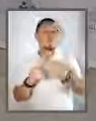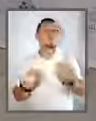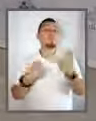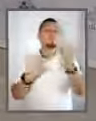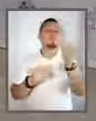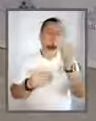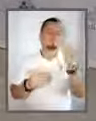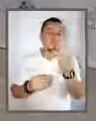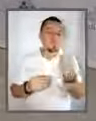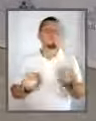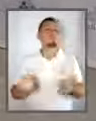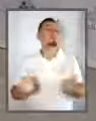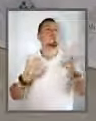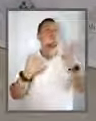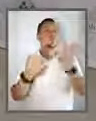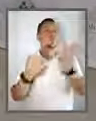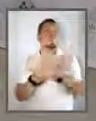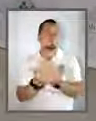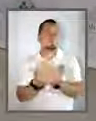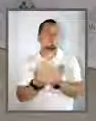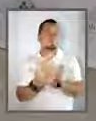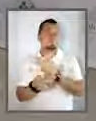negativas y cuántas están en proceso?